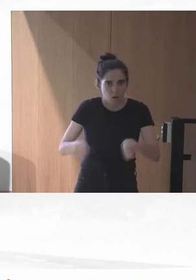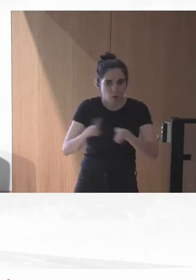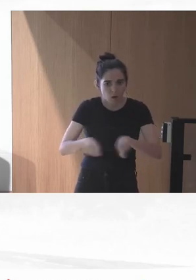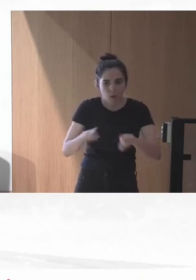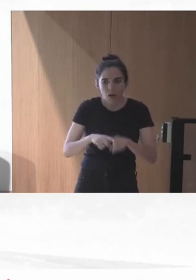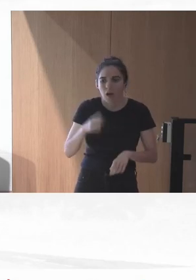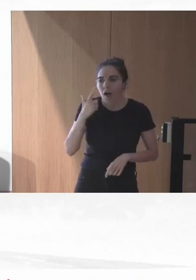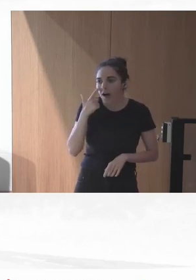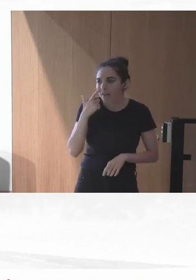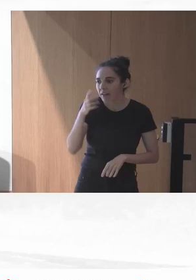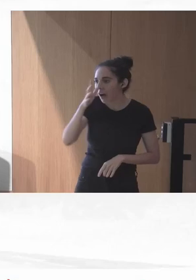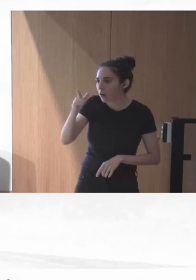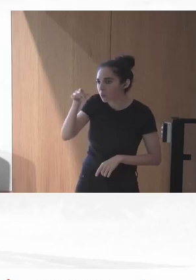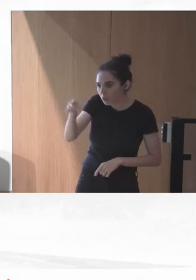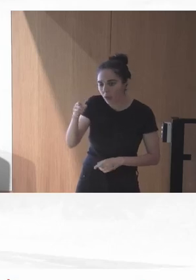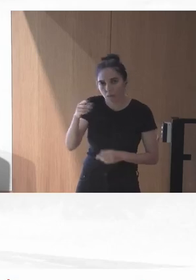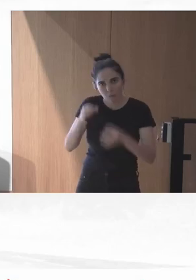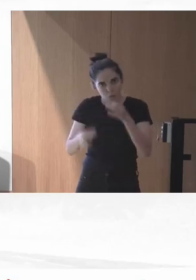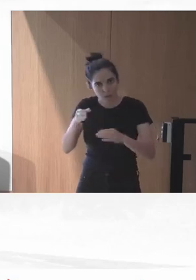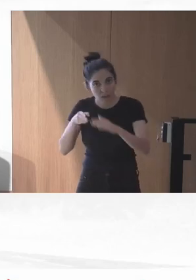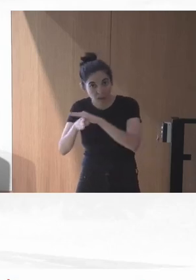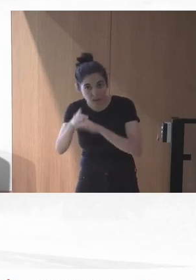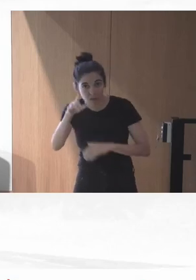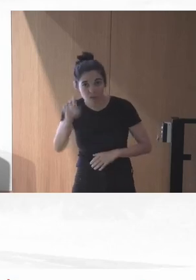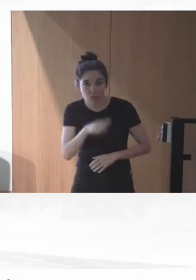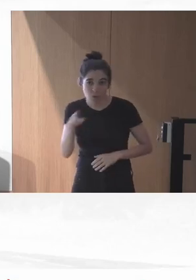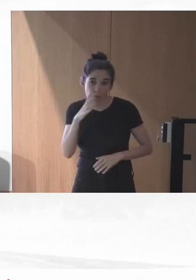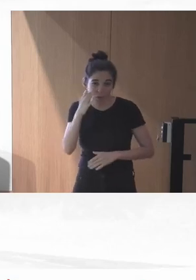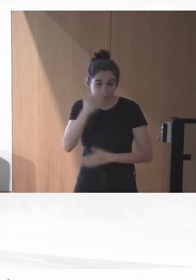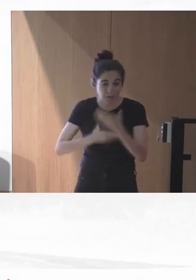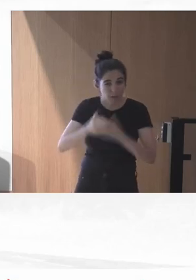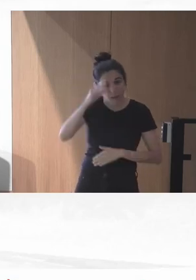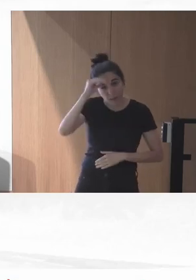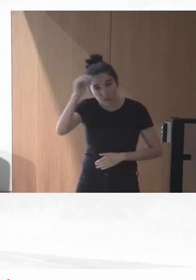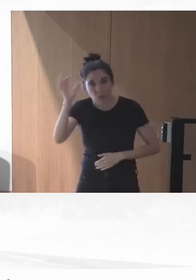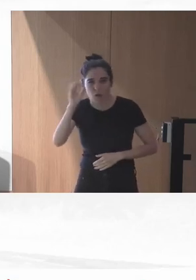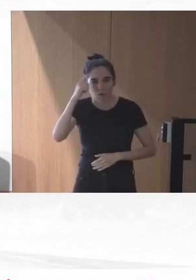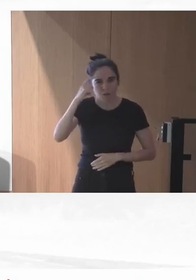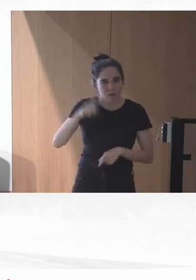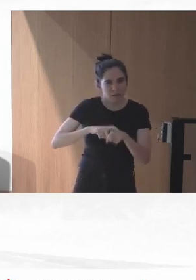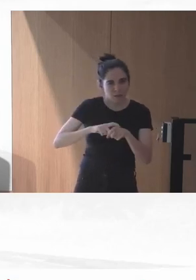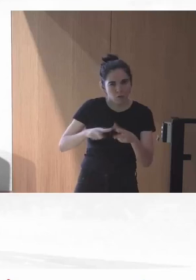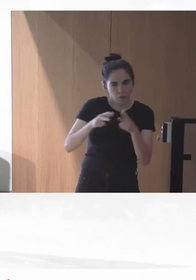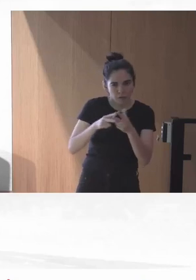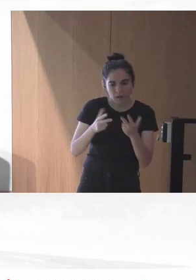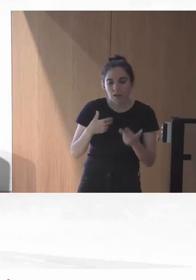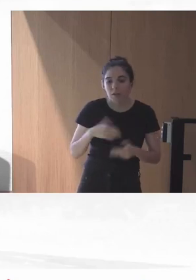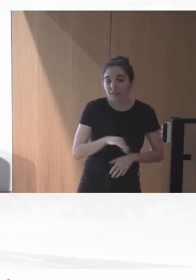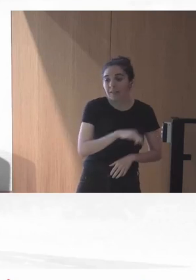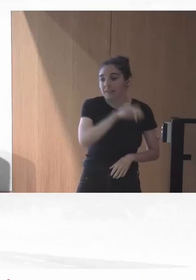tienen acceso a la justicia debido a sus discapacidades intelectuales o psicosociales. Y antes de pasarle la